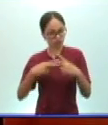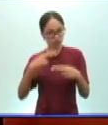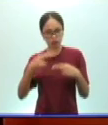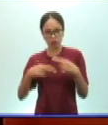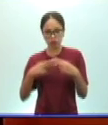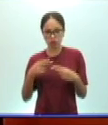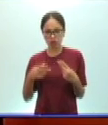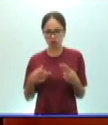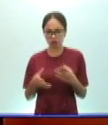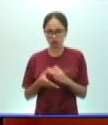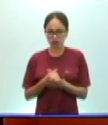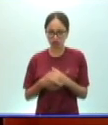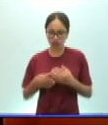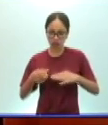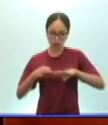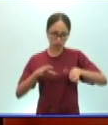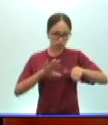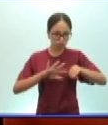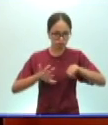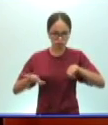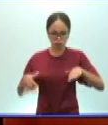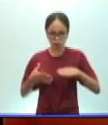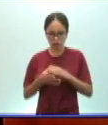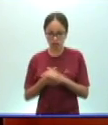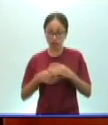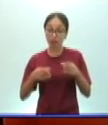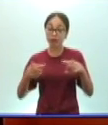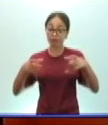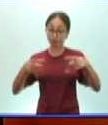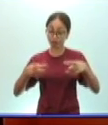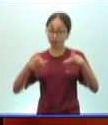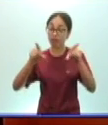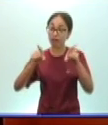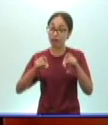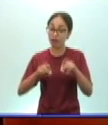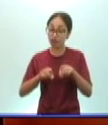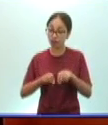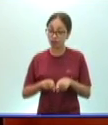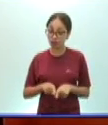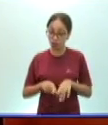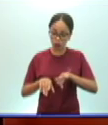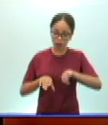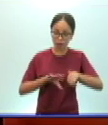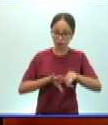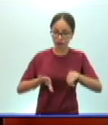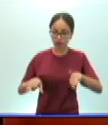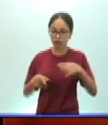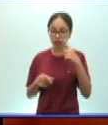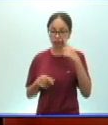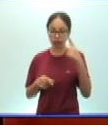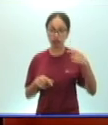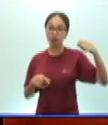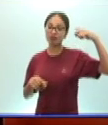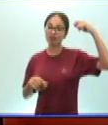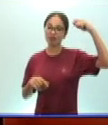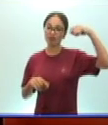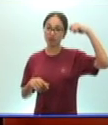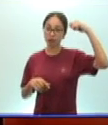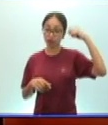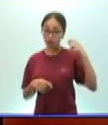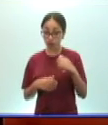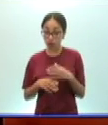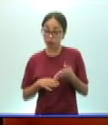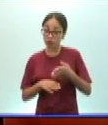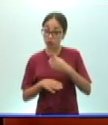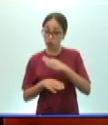de decantación utilizando el embudo de separación? Vamos a observar el siguiente video, pero antes quiero aclararles que